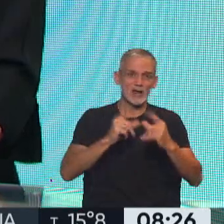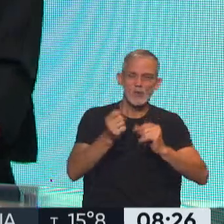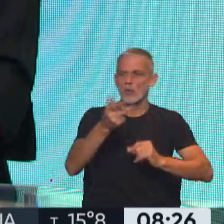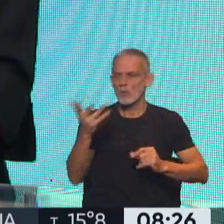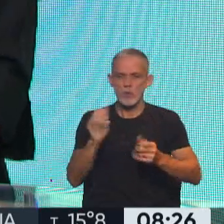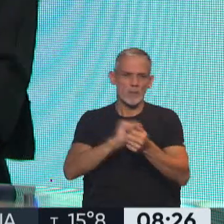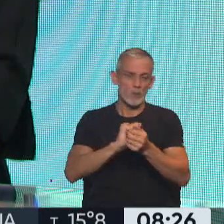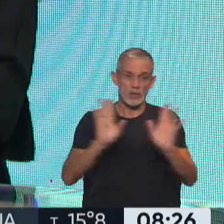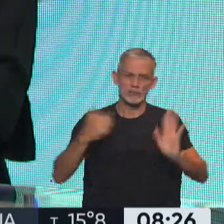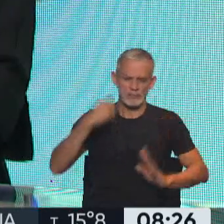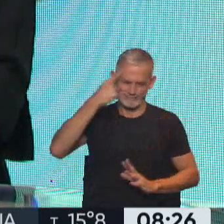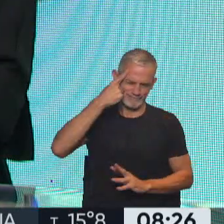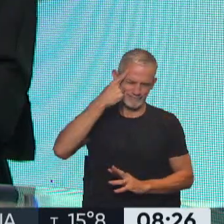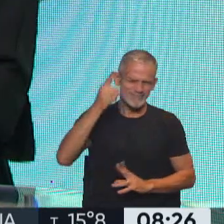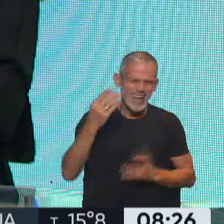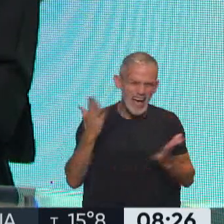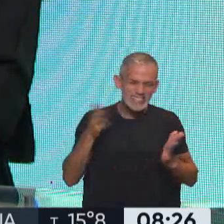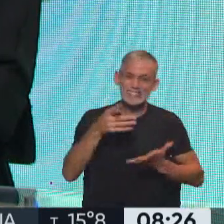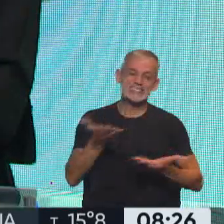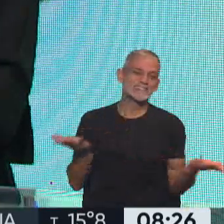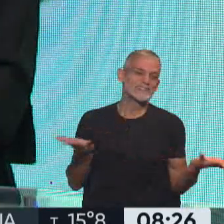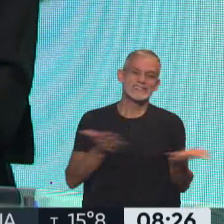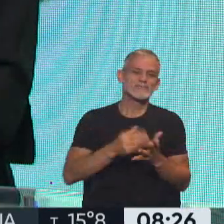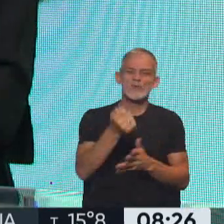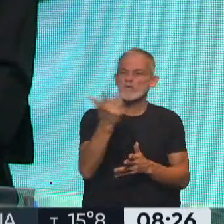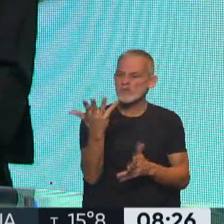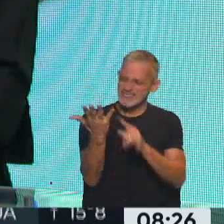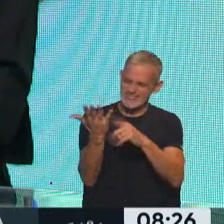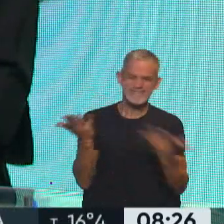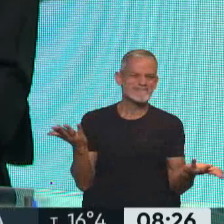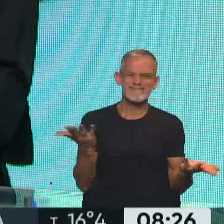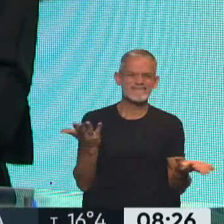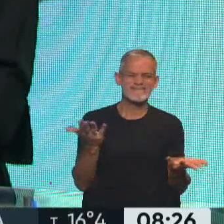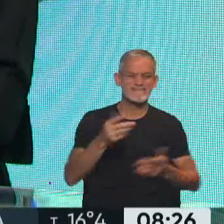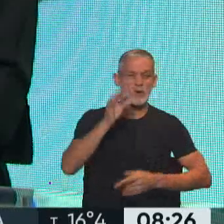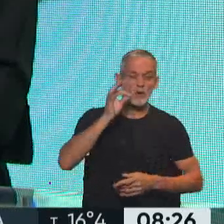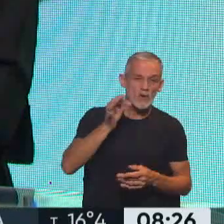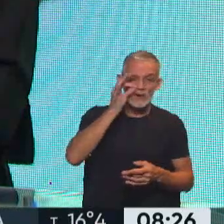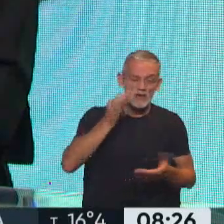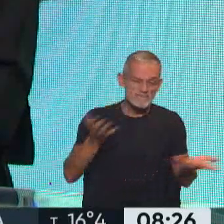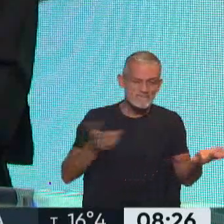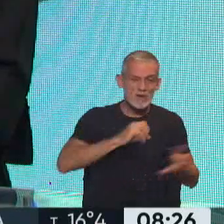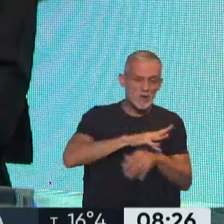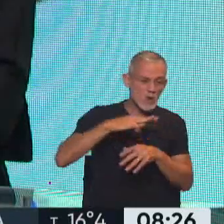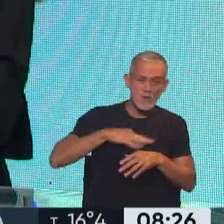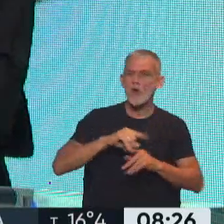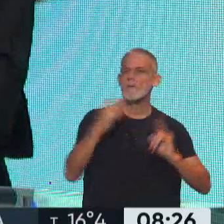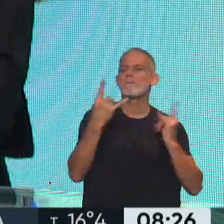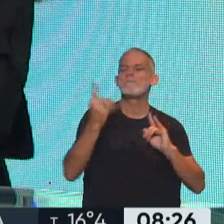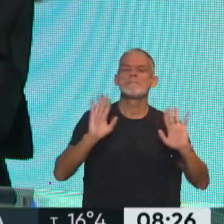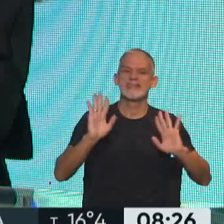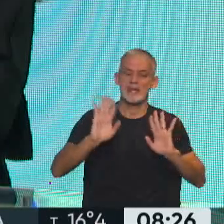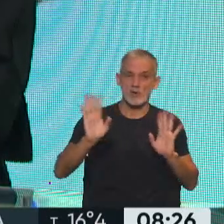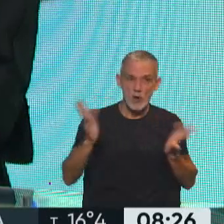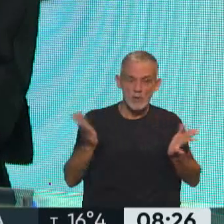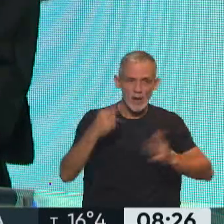publica. Yo no creería ya a esta altura de las circunstancias en ninguno de estos números, en ninguno de estos datos, no porque nadie esté mintiendo, no porque alguien esté